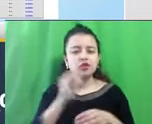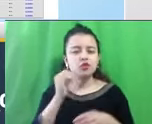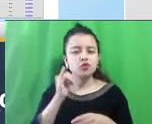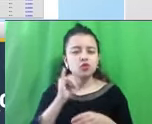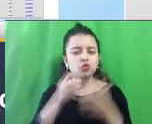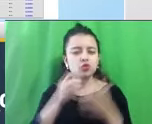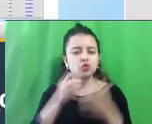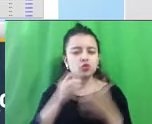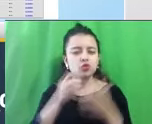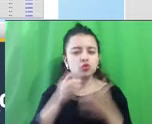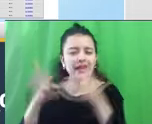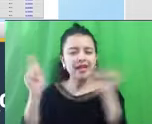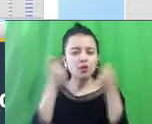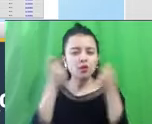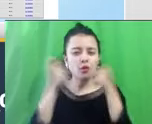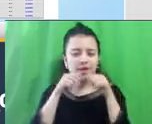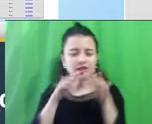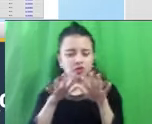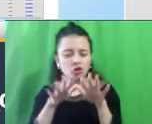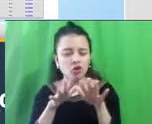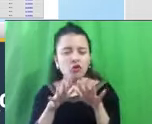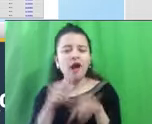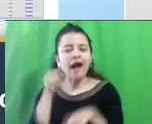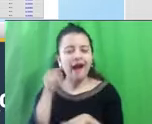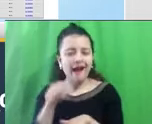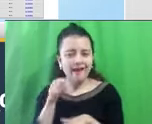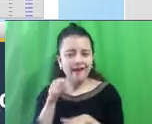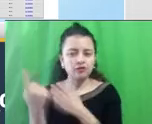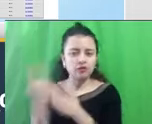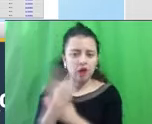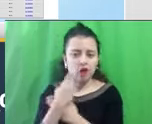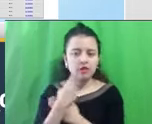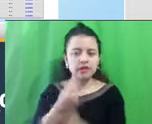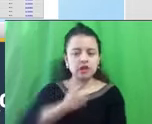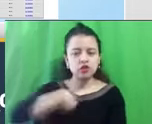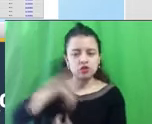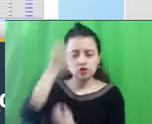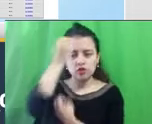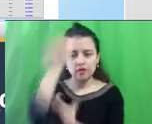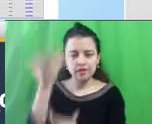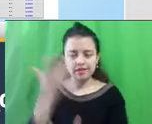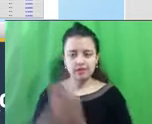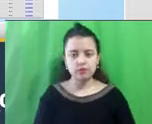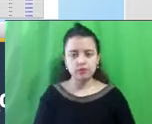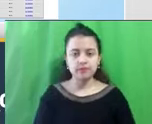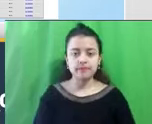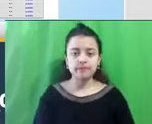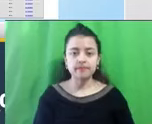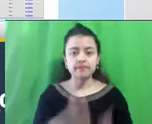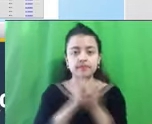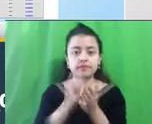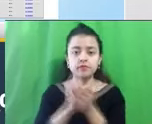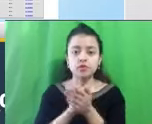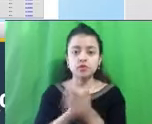de cada uno de nuestros usuarios. Por ende, invitamos a toda la comunidad facatativeña a que